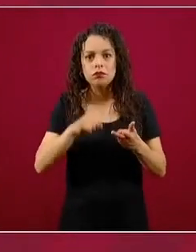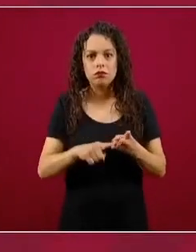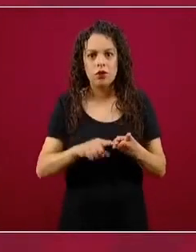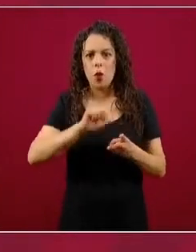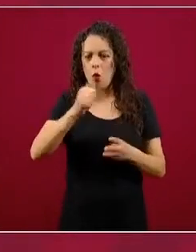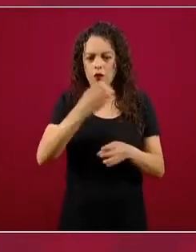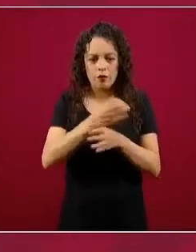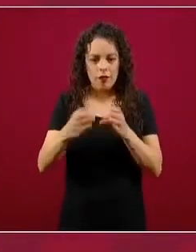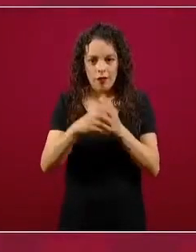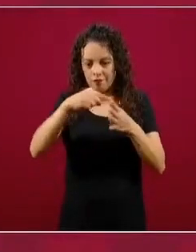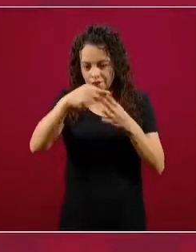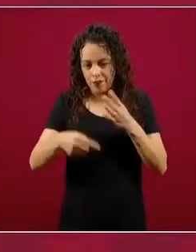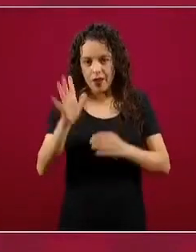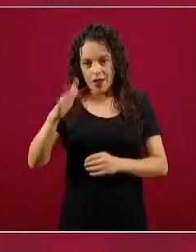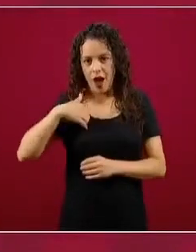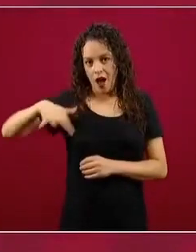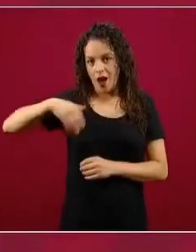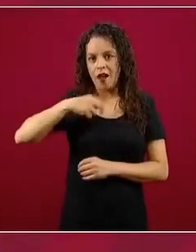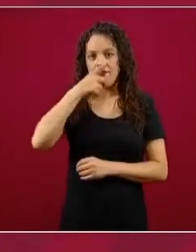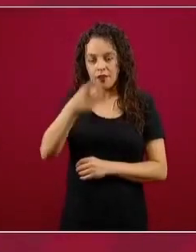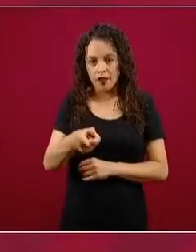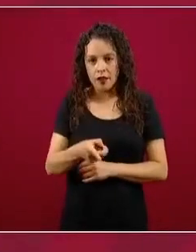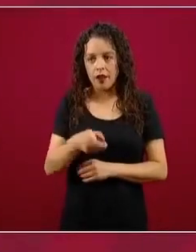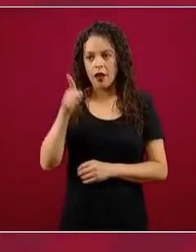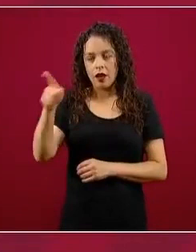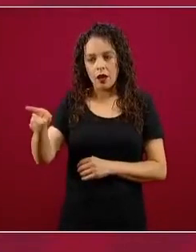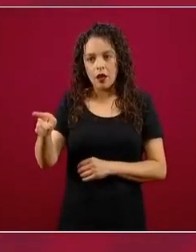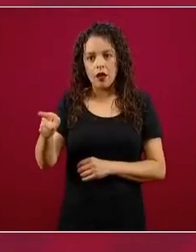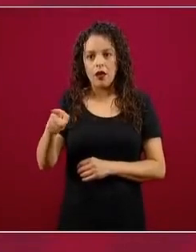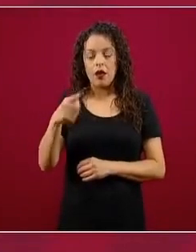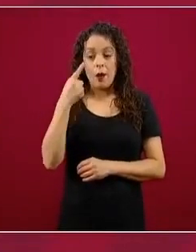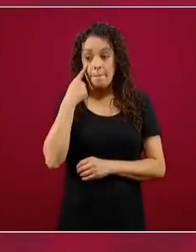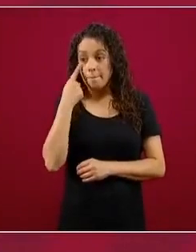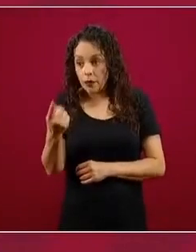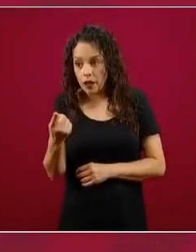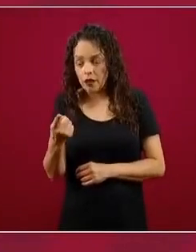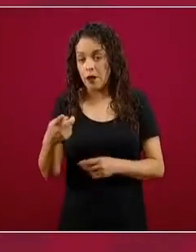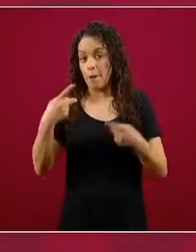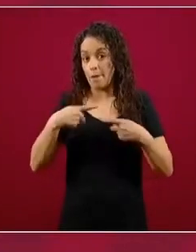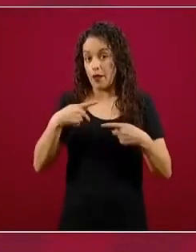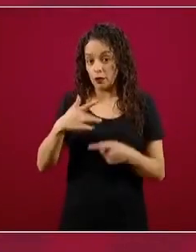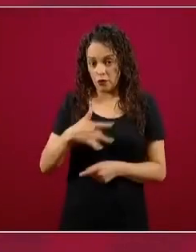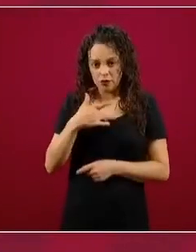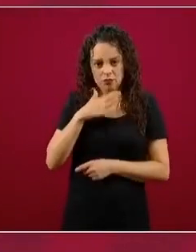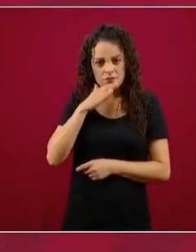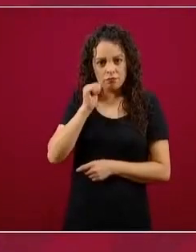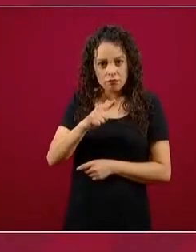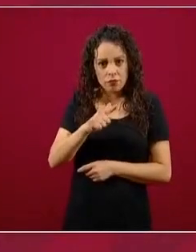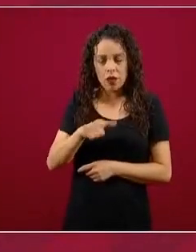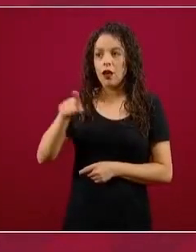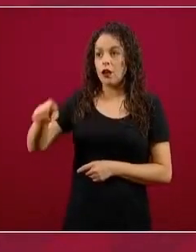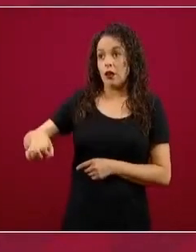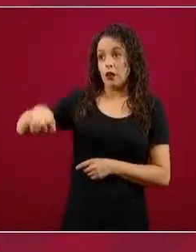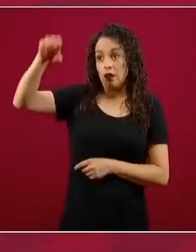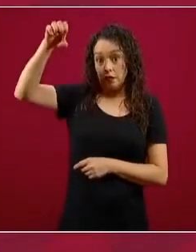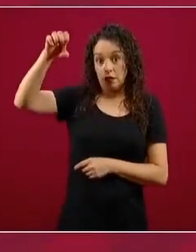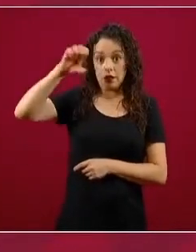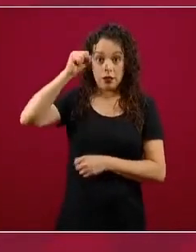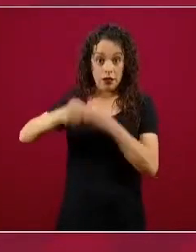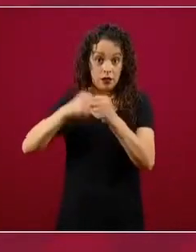dicho, consideren que si se trata de una persona mayor de 60 años que tiene enfermedades crónicas o incluso